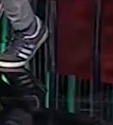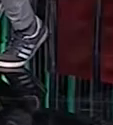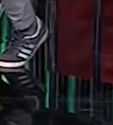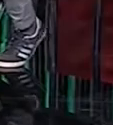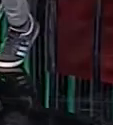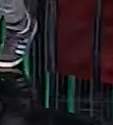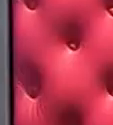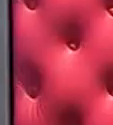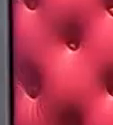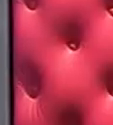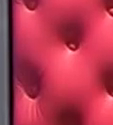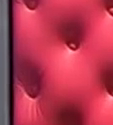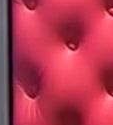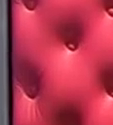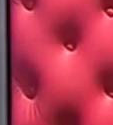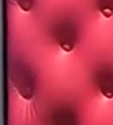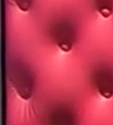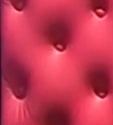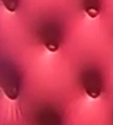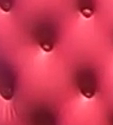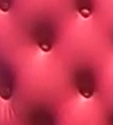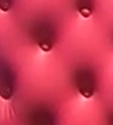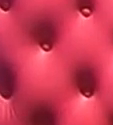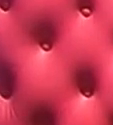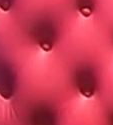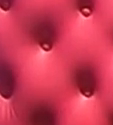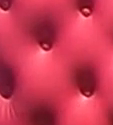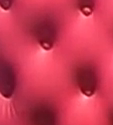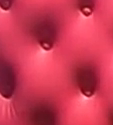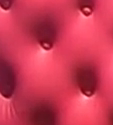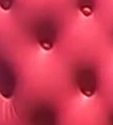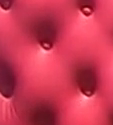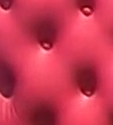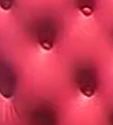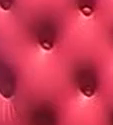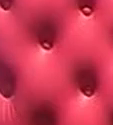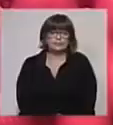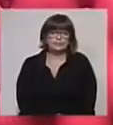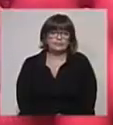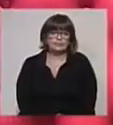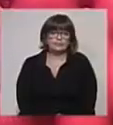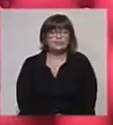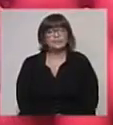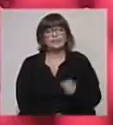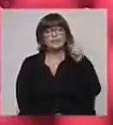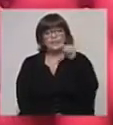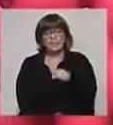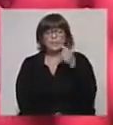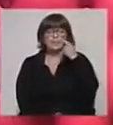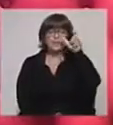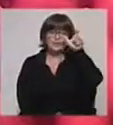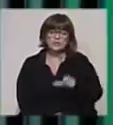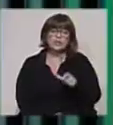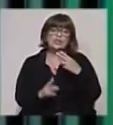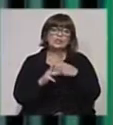Y ese periodista que veíamos recorriendo los bordes de este muro o parte del muro que está dividiendo a Estados Unidos de México es Juan